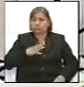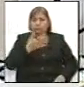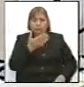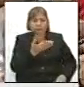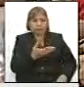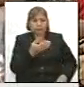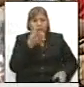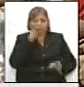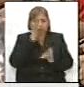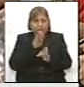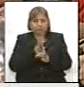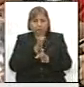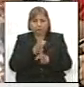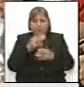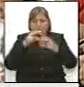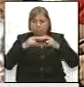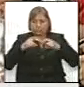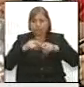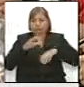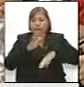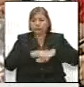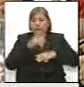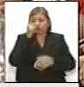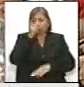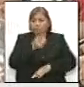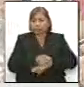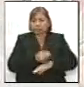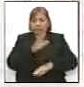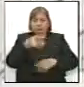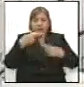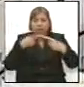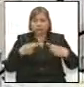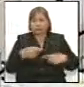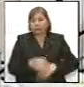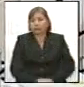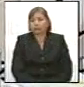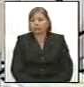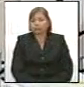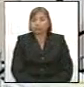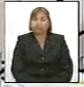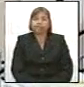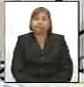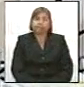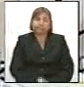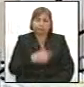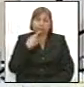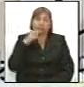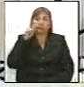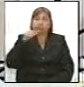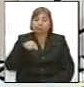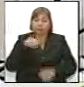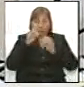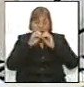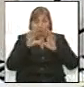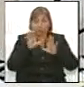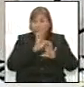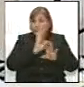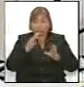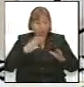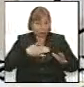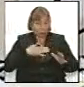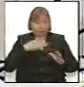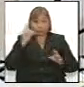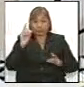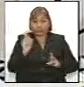la instancia en la que debía investigarse la denuncia en su contra. Queda claro que aquí esto se tiene que investigar. No me niego, he